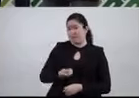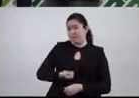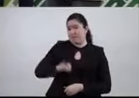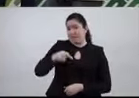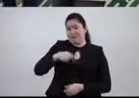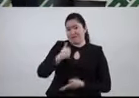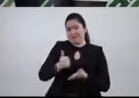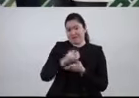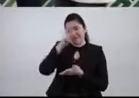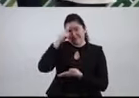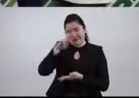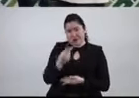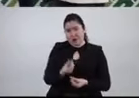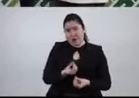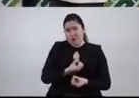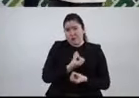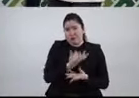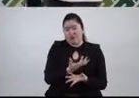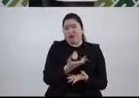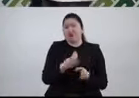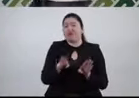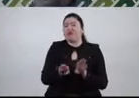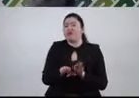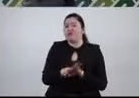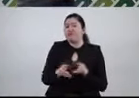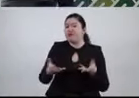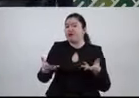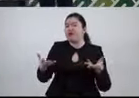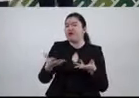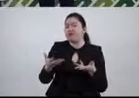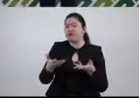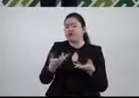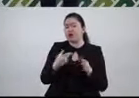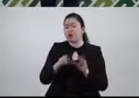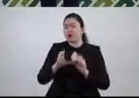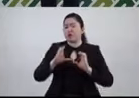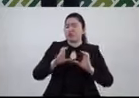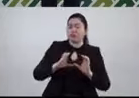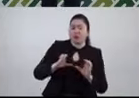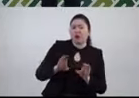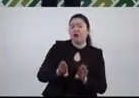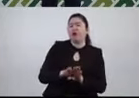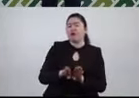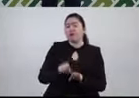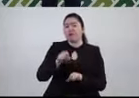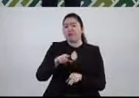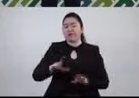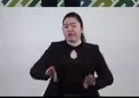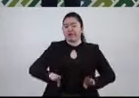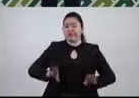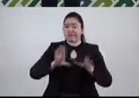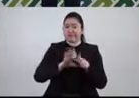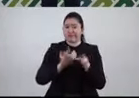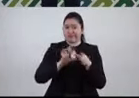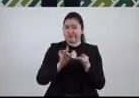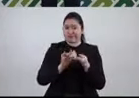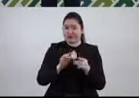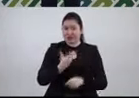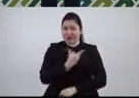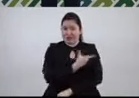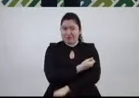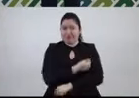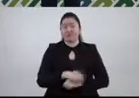México. ¿Cómo es su tratamiento y de cuáles son las características de este biológico? Si podemos poner la